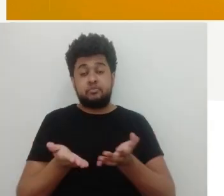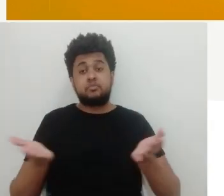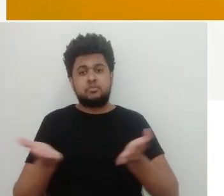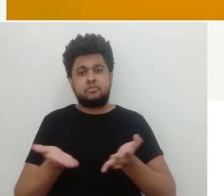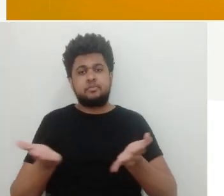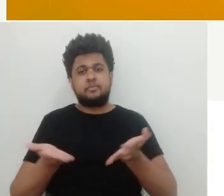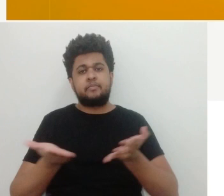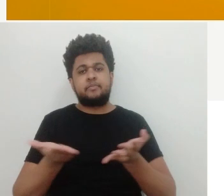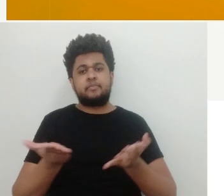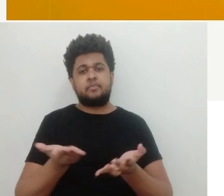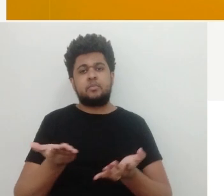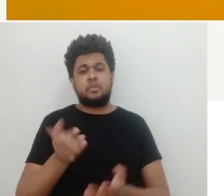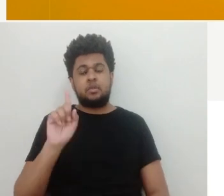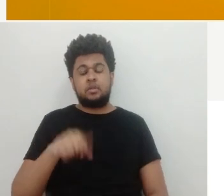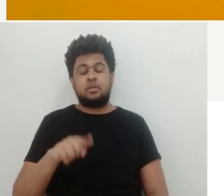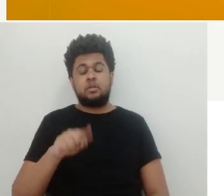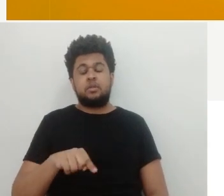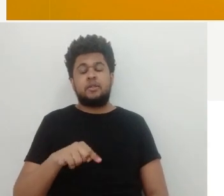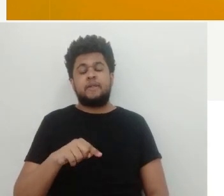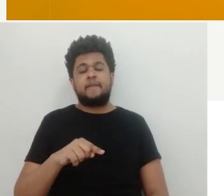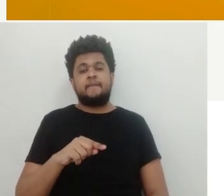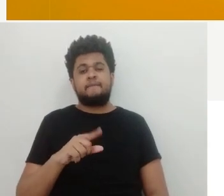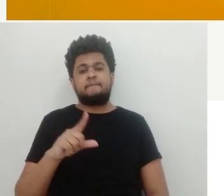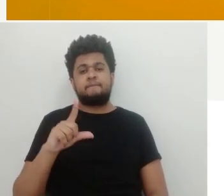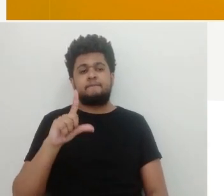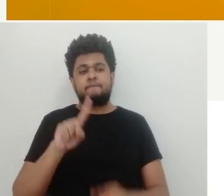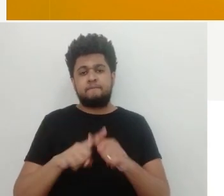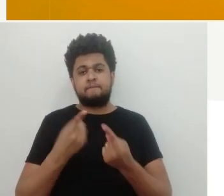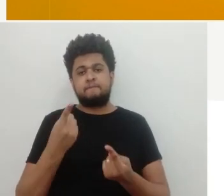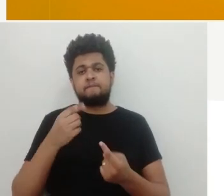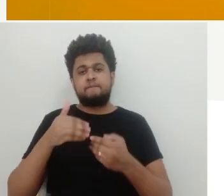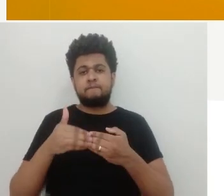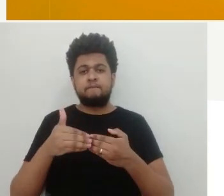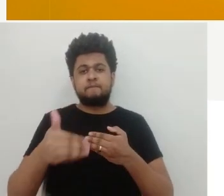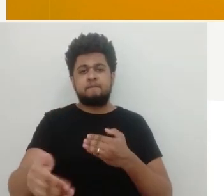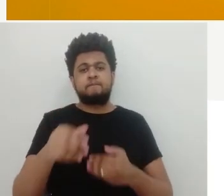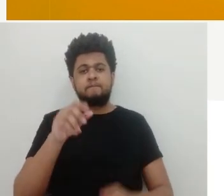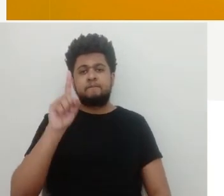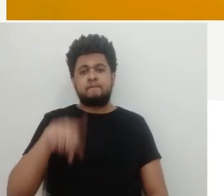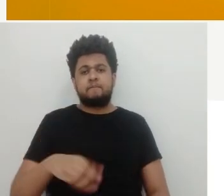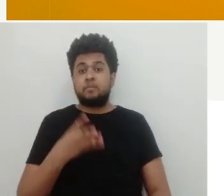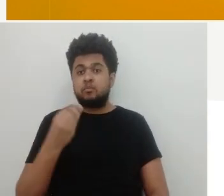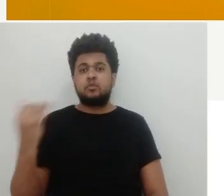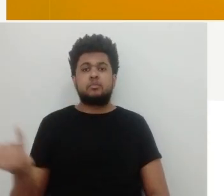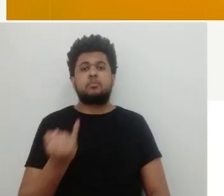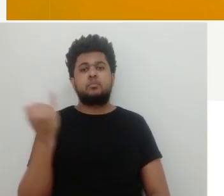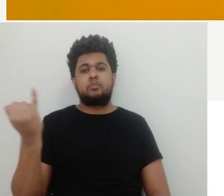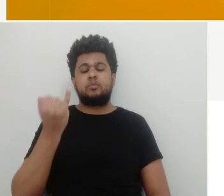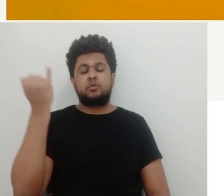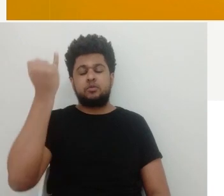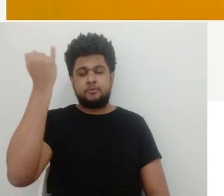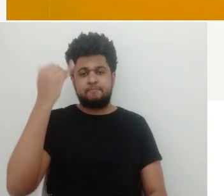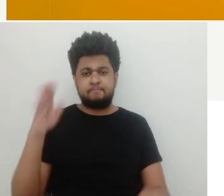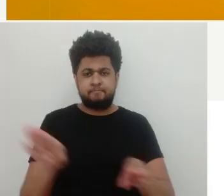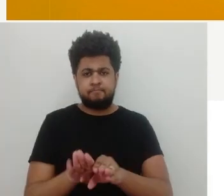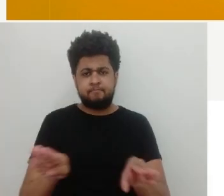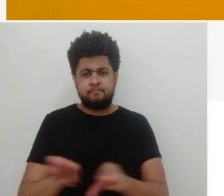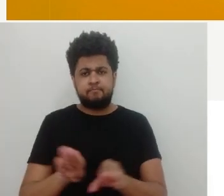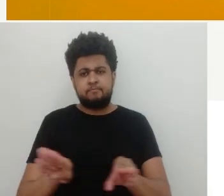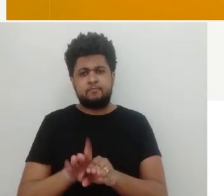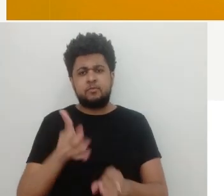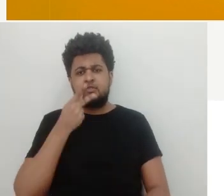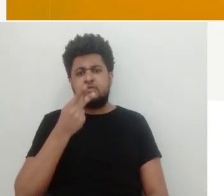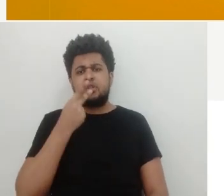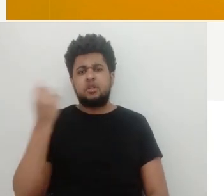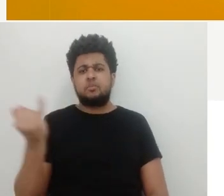relevantes. Y uno es, ¿verdad?, la importancia del trascender esa colonialidad del conocimiento, ese eurocentrismo. Es